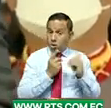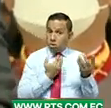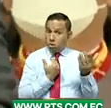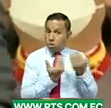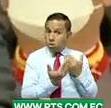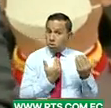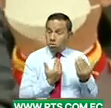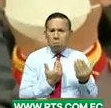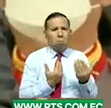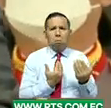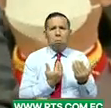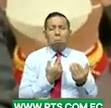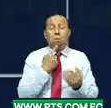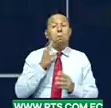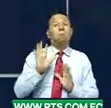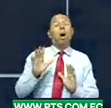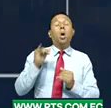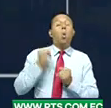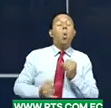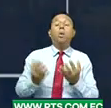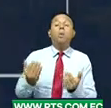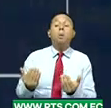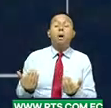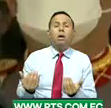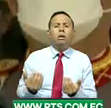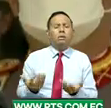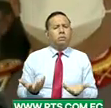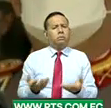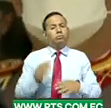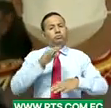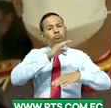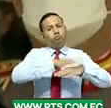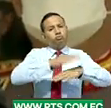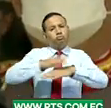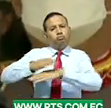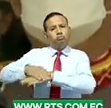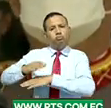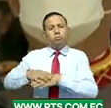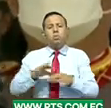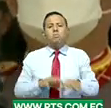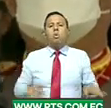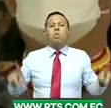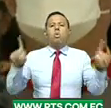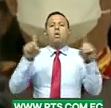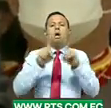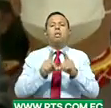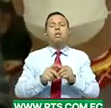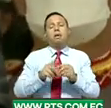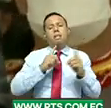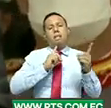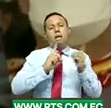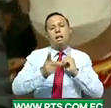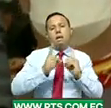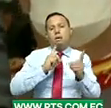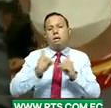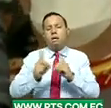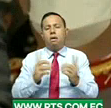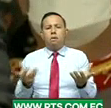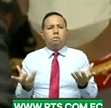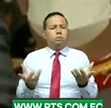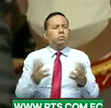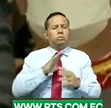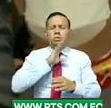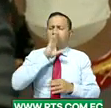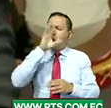sino ultimátum. Llamado al diálogo. Siempre promoveremos el diálogo con